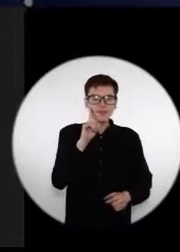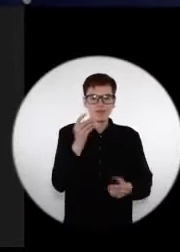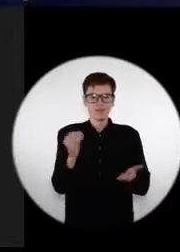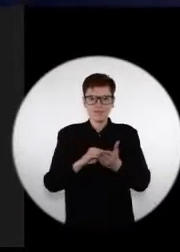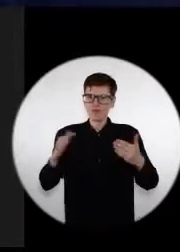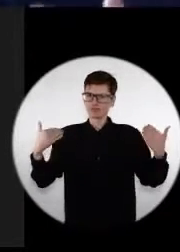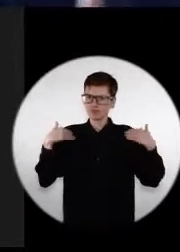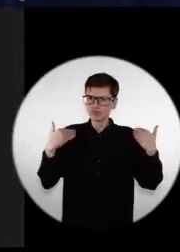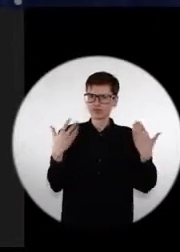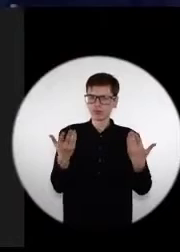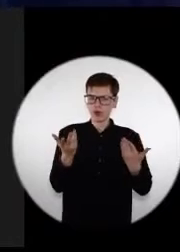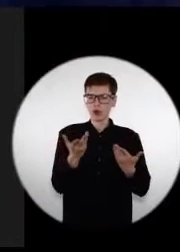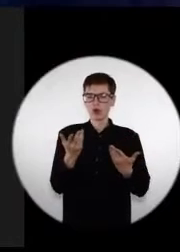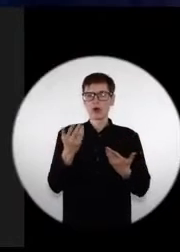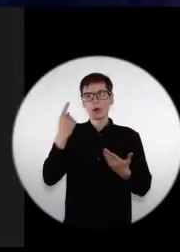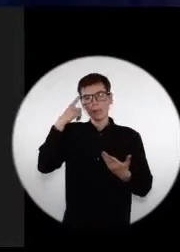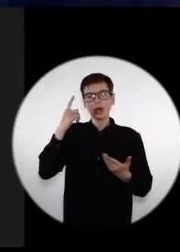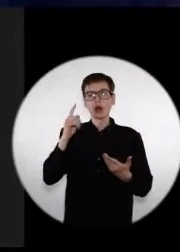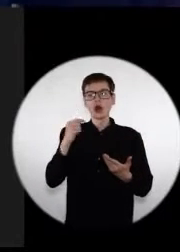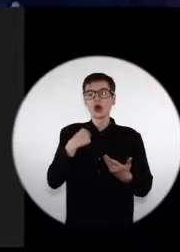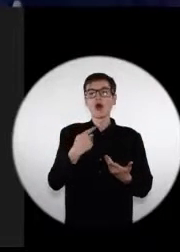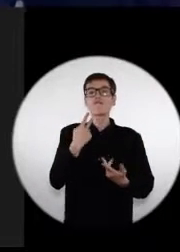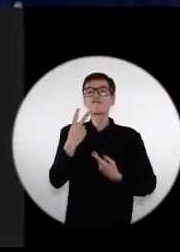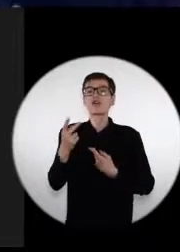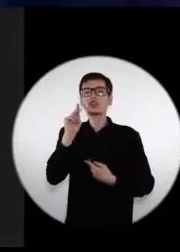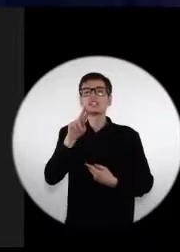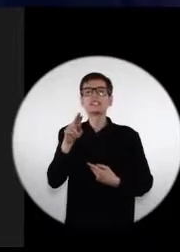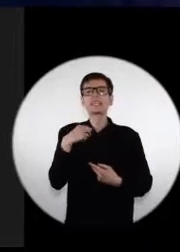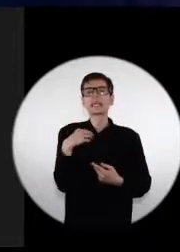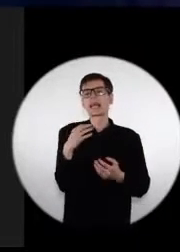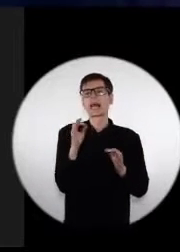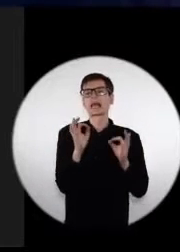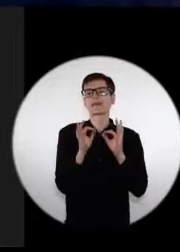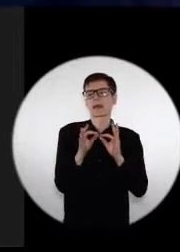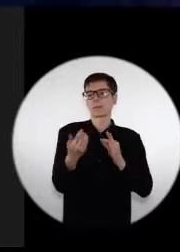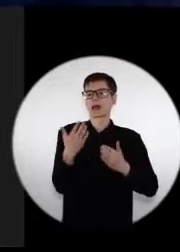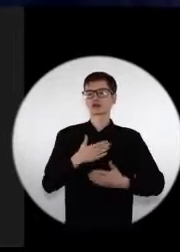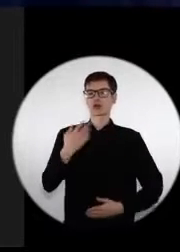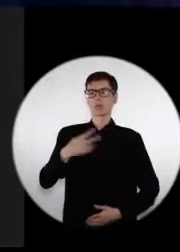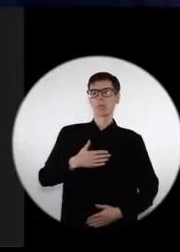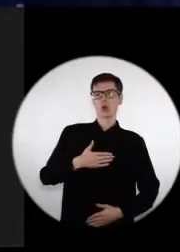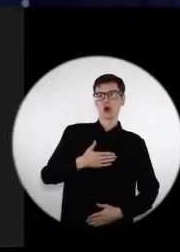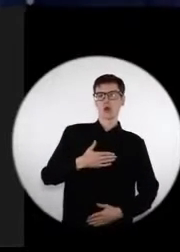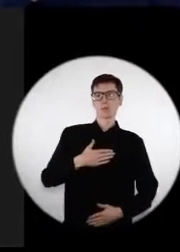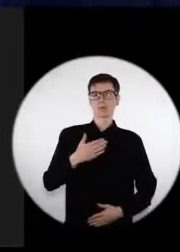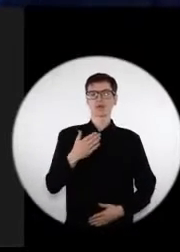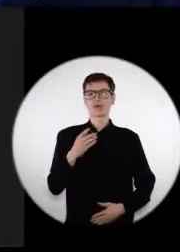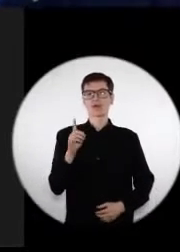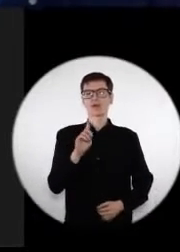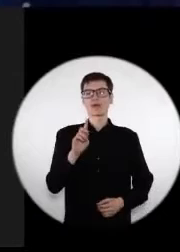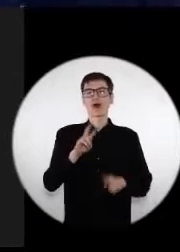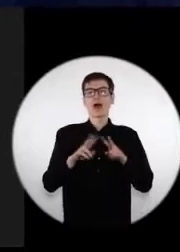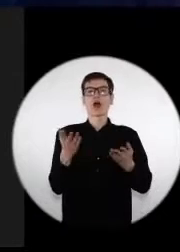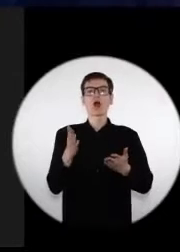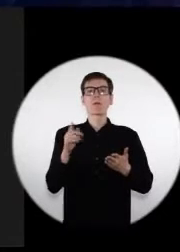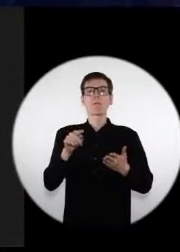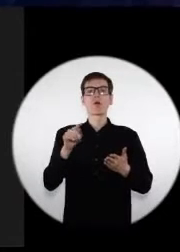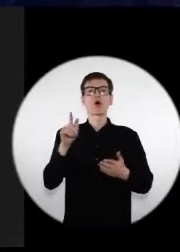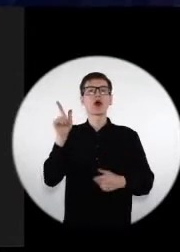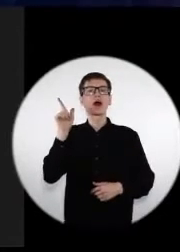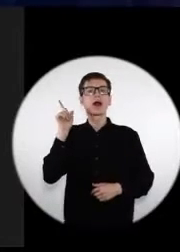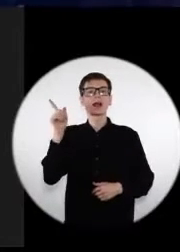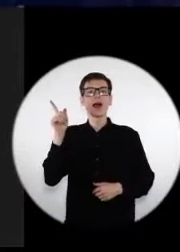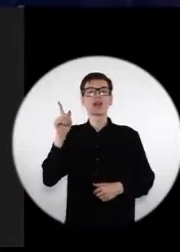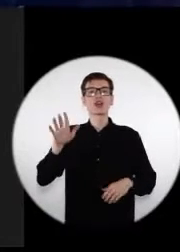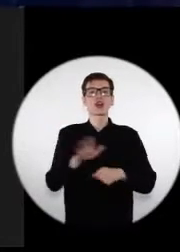actores de elegir gente con entrenamiento de que haya un pelín de interpretación sin que se te vaya de las manos cierto sin sin que